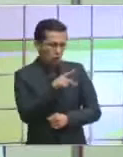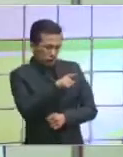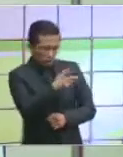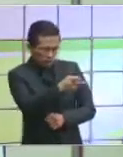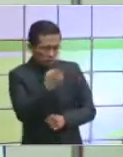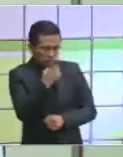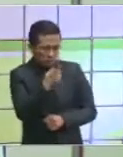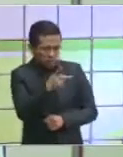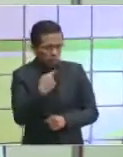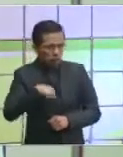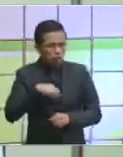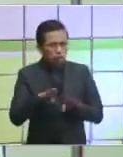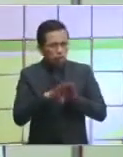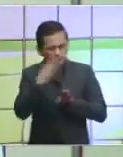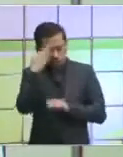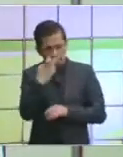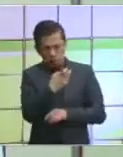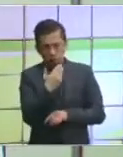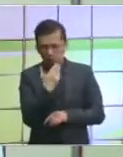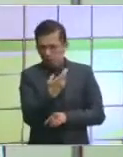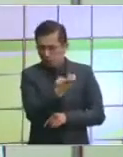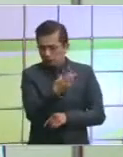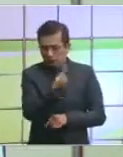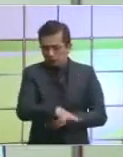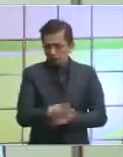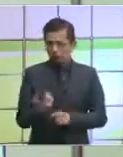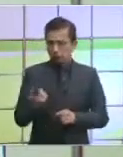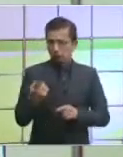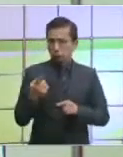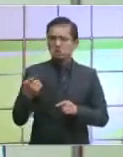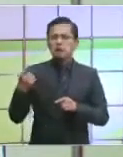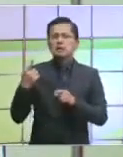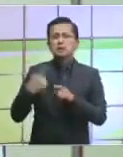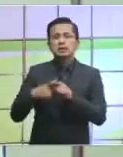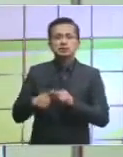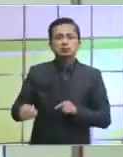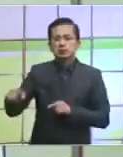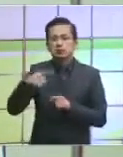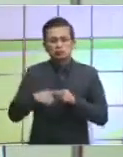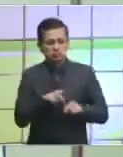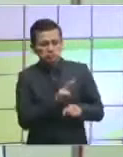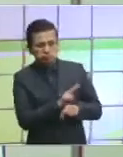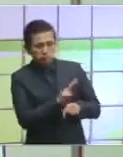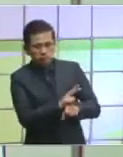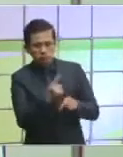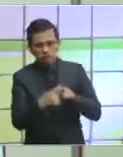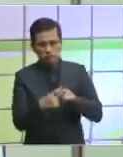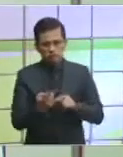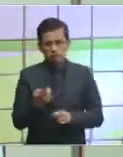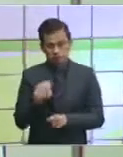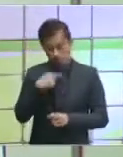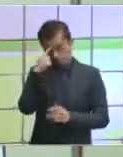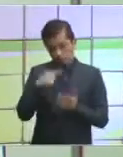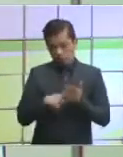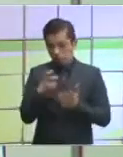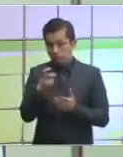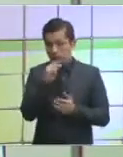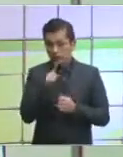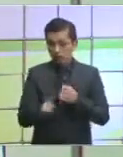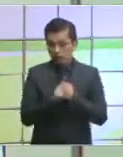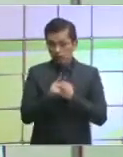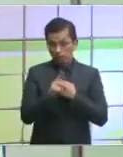eso es verdad quién lleva ese marcaje a algo que ya se volvió de suyo abierto este término me parece que es un problema central